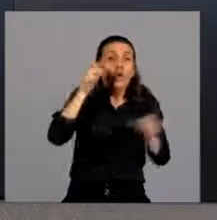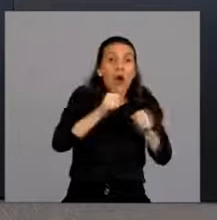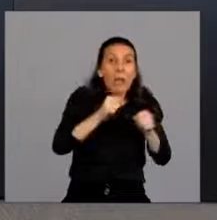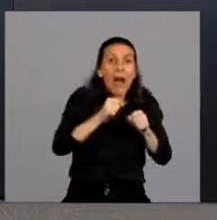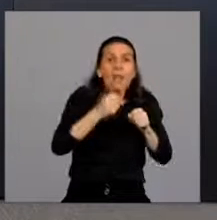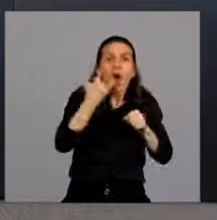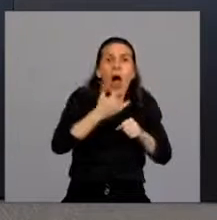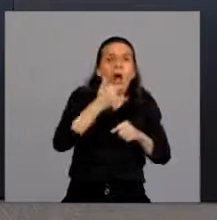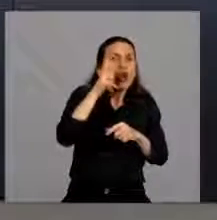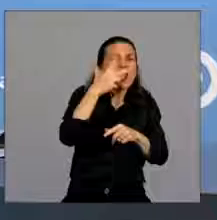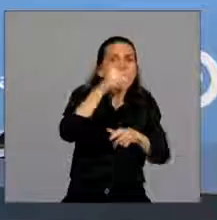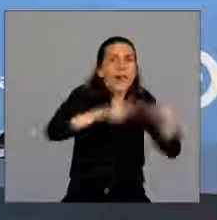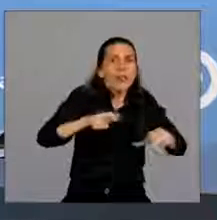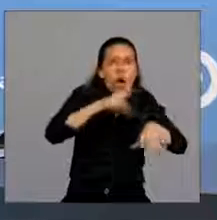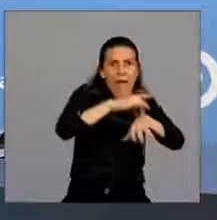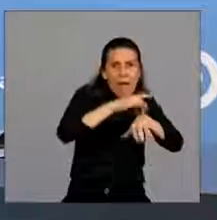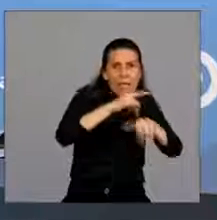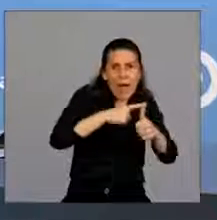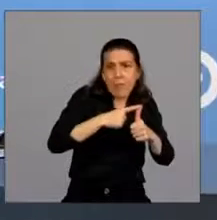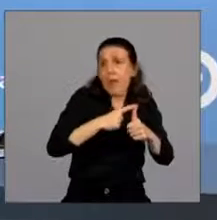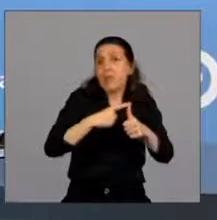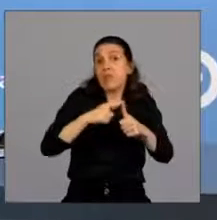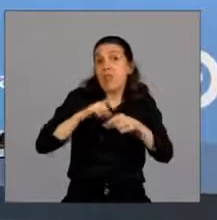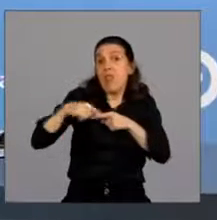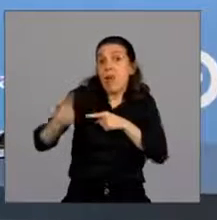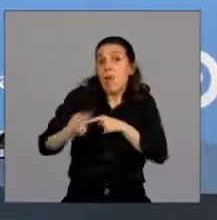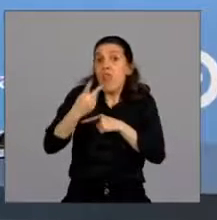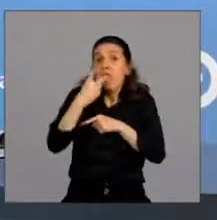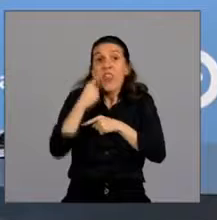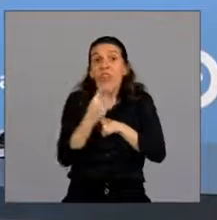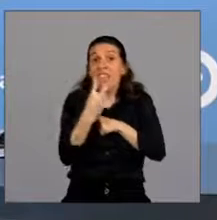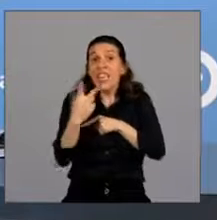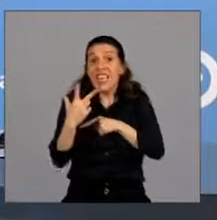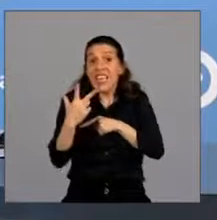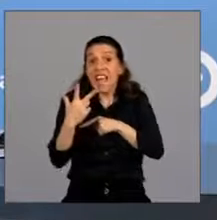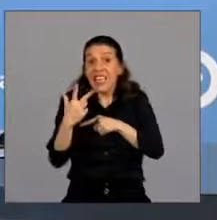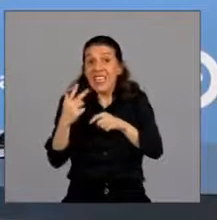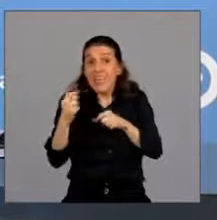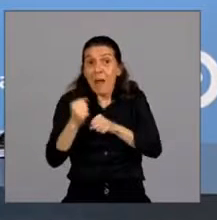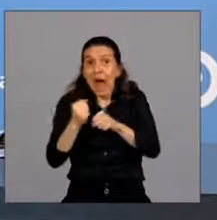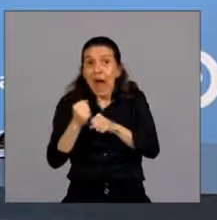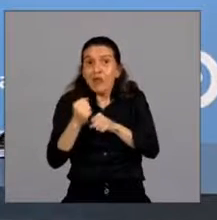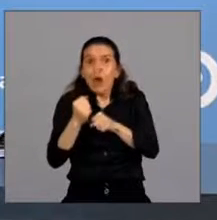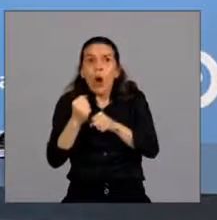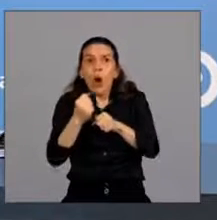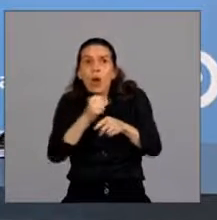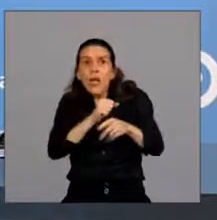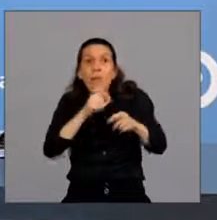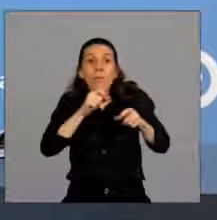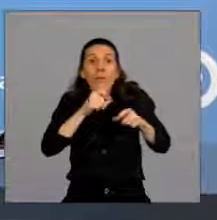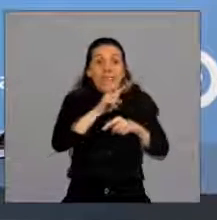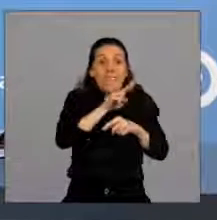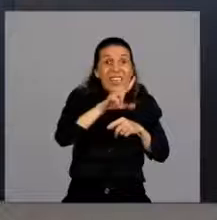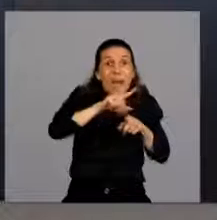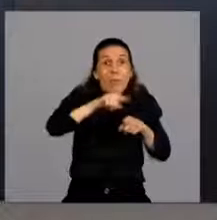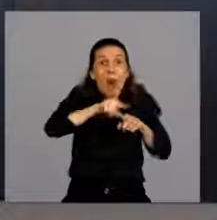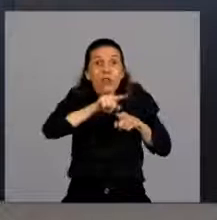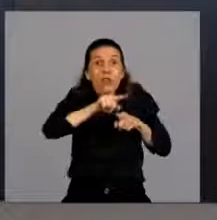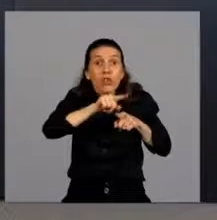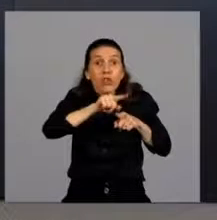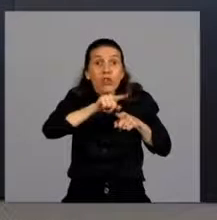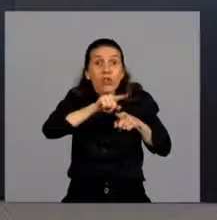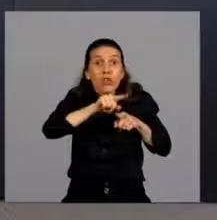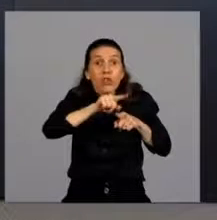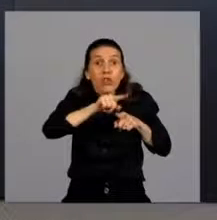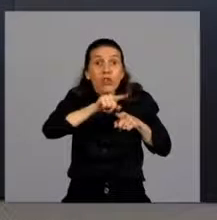83 casos y cuando hicimos la conferencia de prensa el 23 teníamos 409, se había multiplicado por 5. Ahora, de